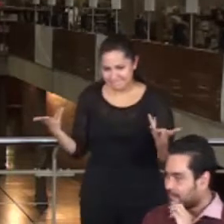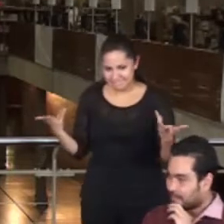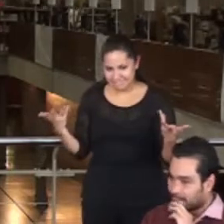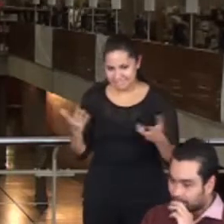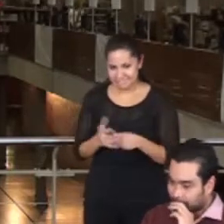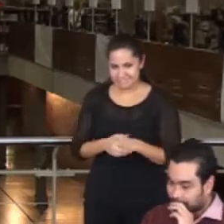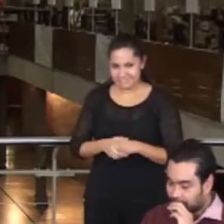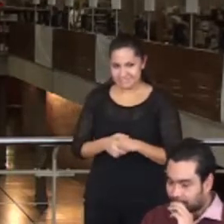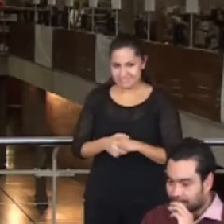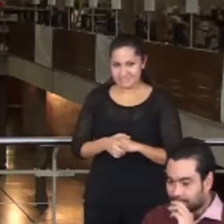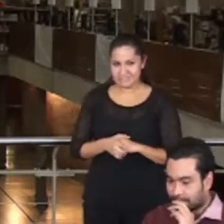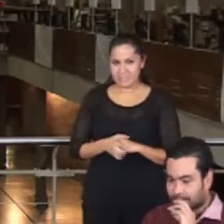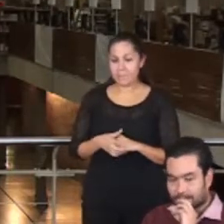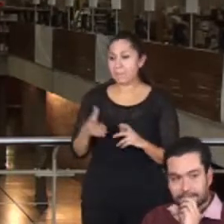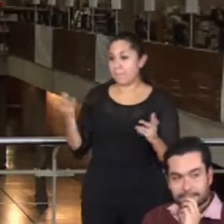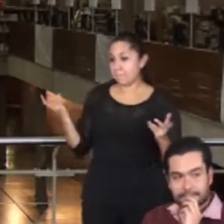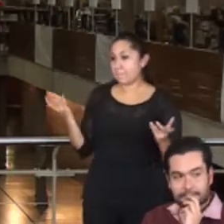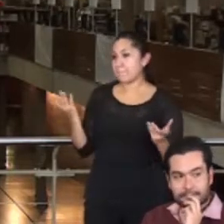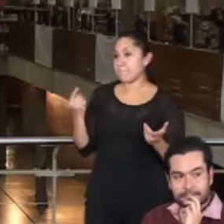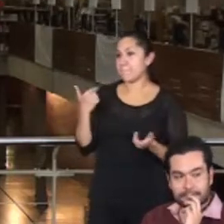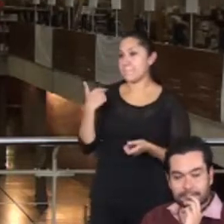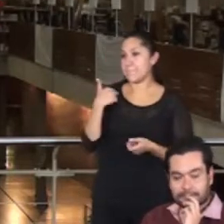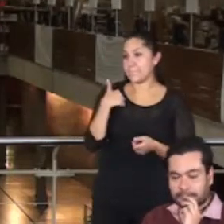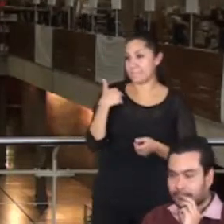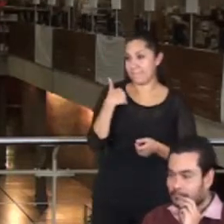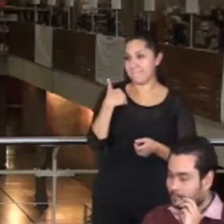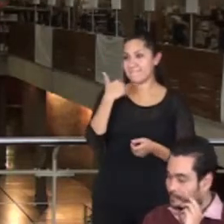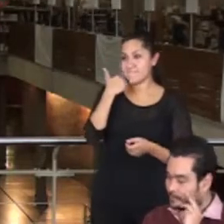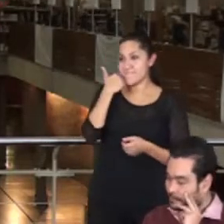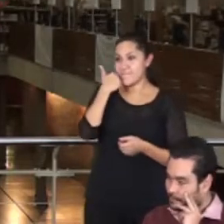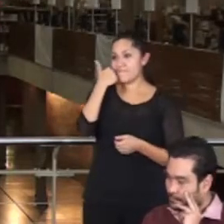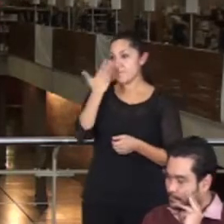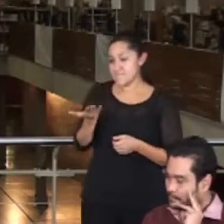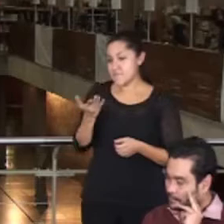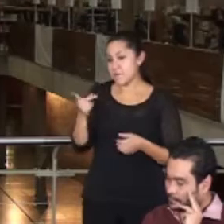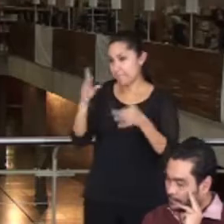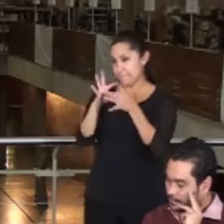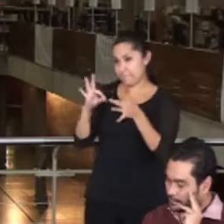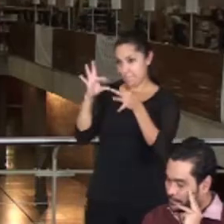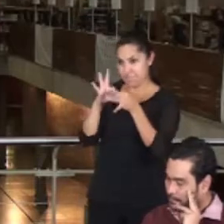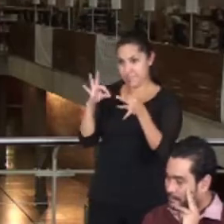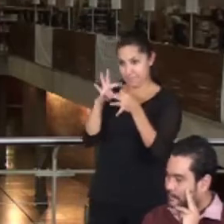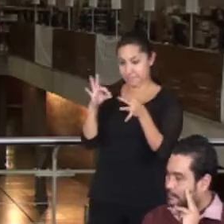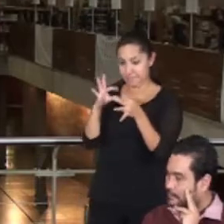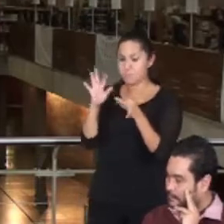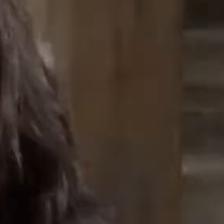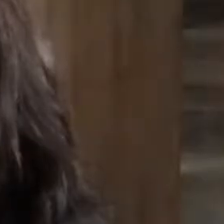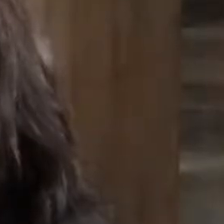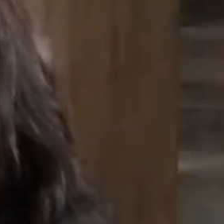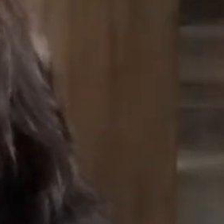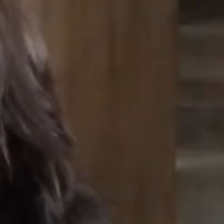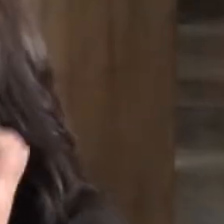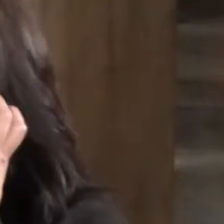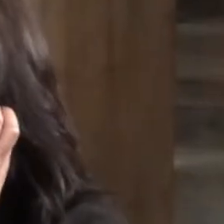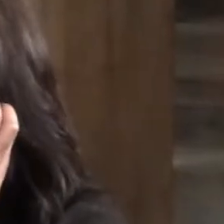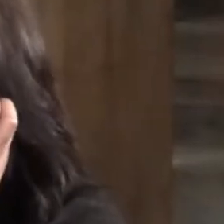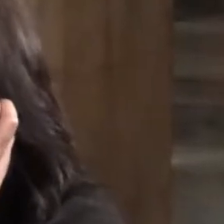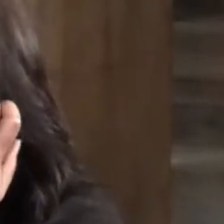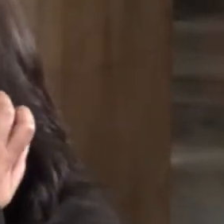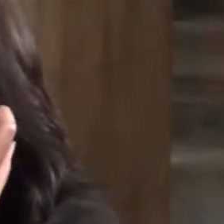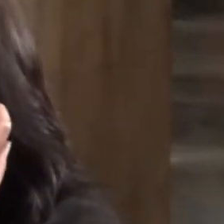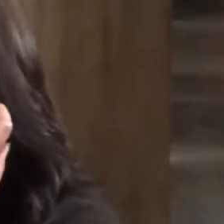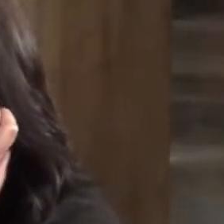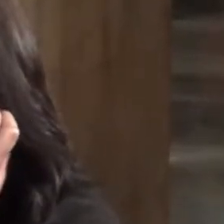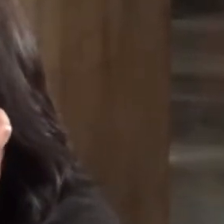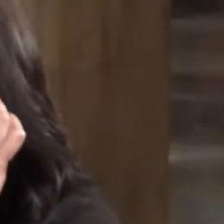lo primero que yo quiero reconocer es y lo estamos practicando un poco antes de empezar este diálogo